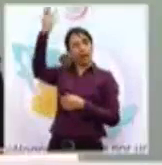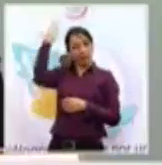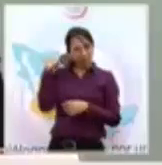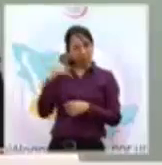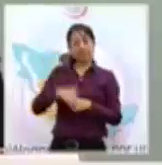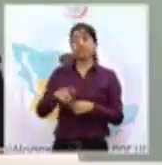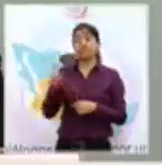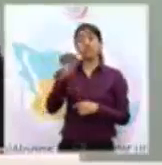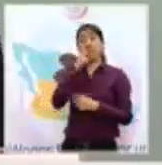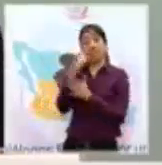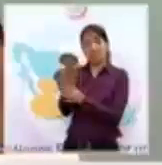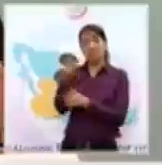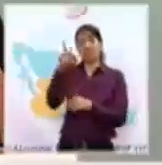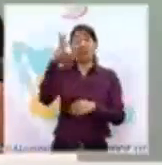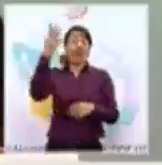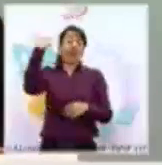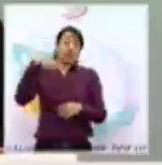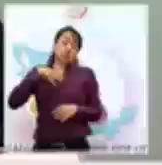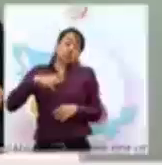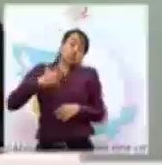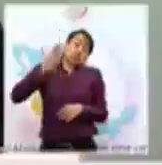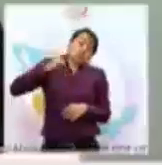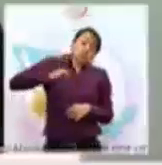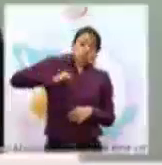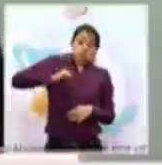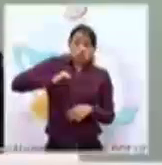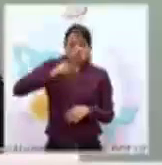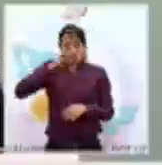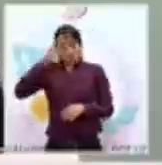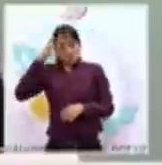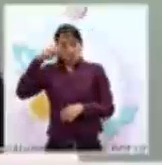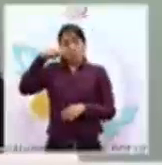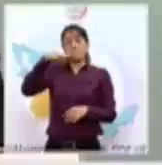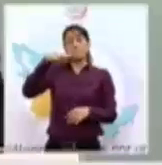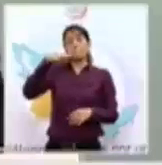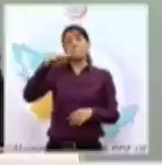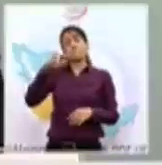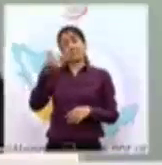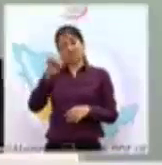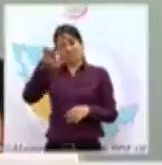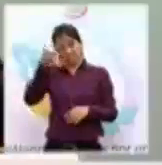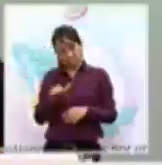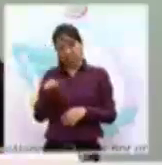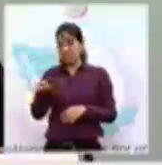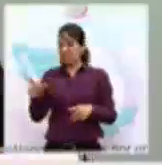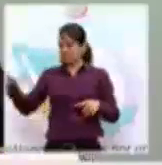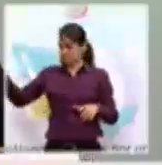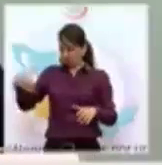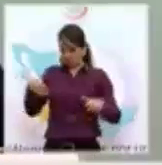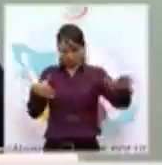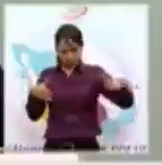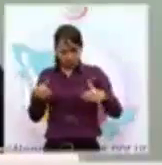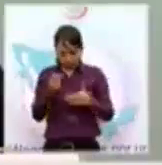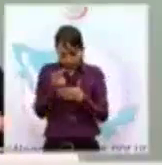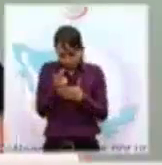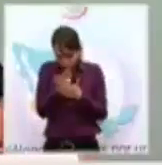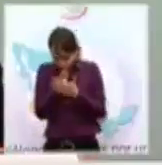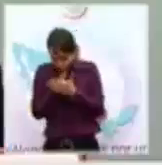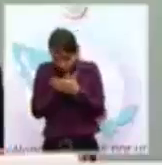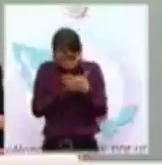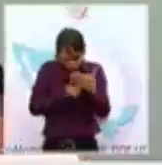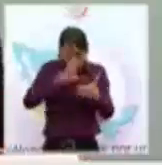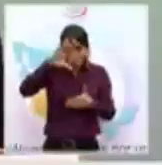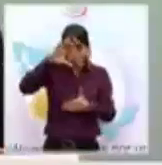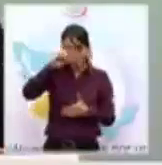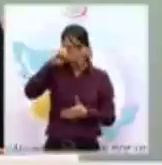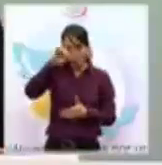los pintores mexicas que tenían un lugar muy importante en el orden mexica a pintar el códice, que era nada más y